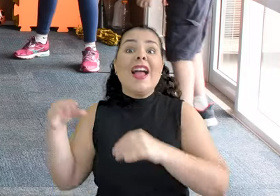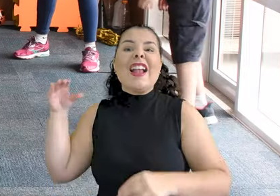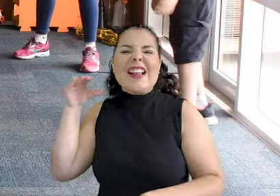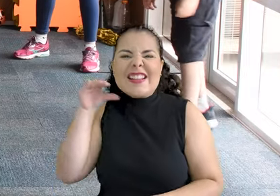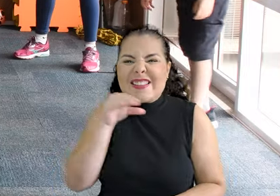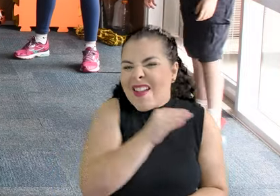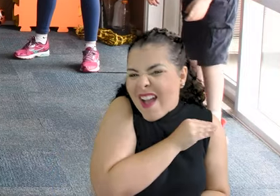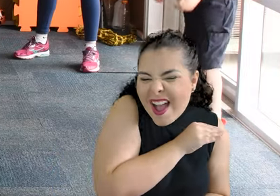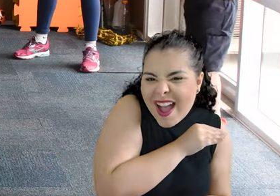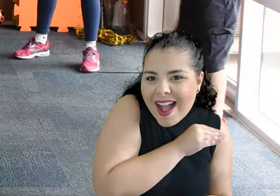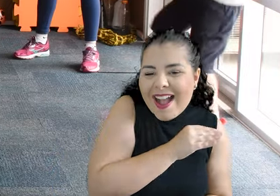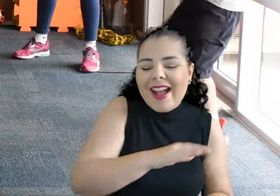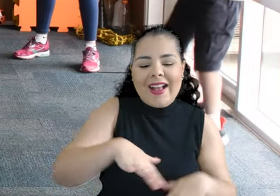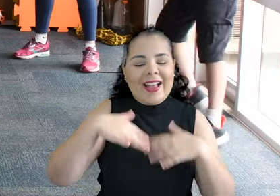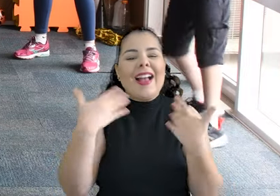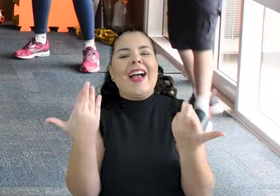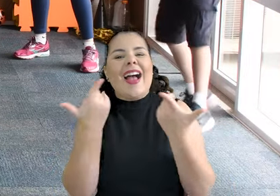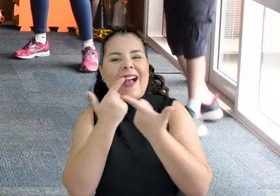quente, quente,